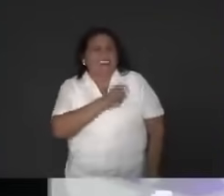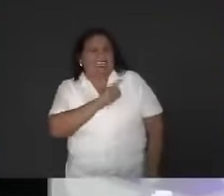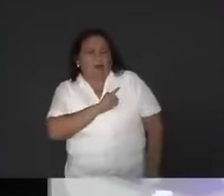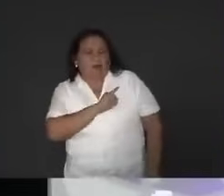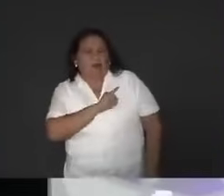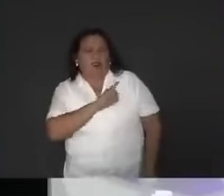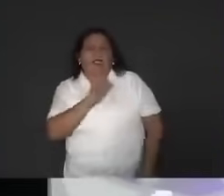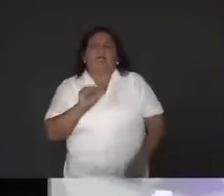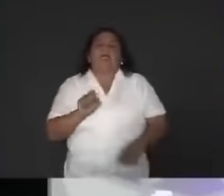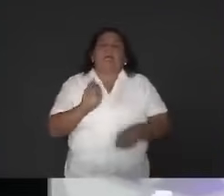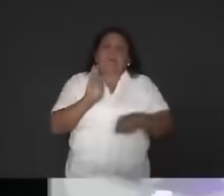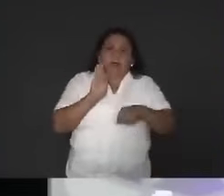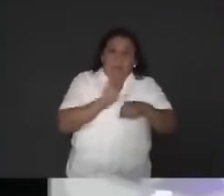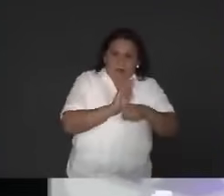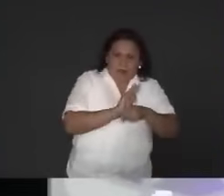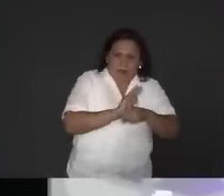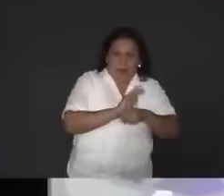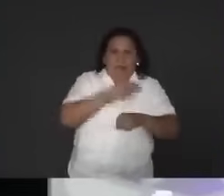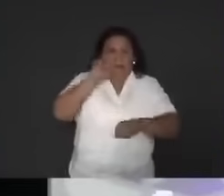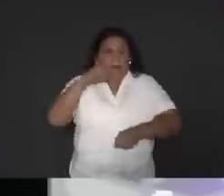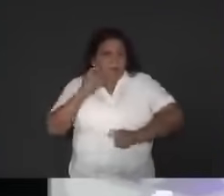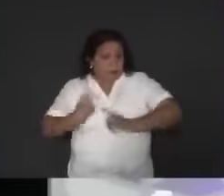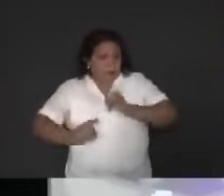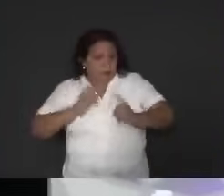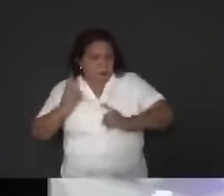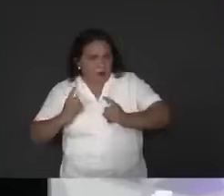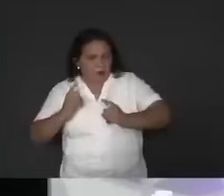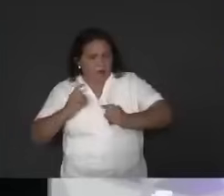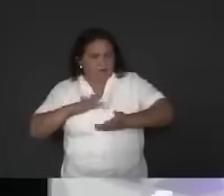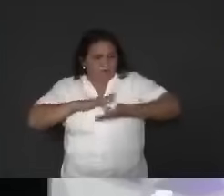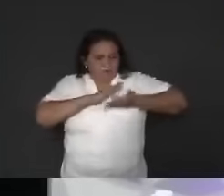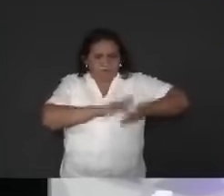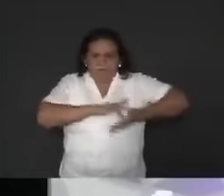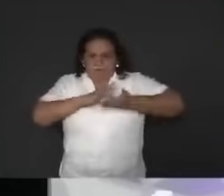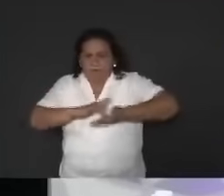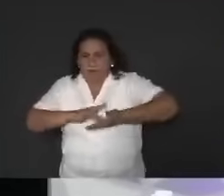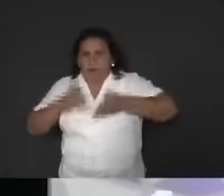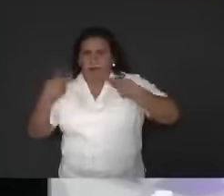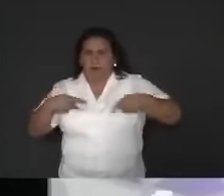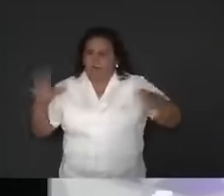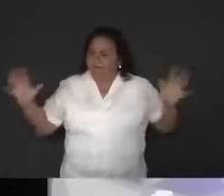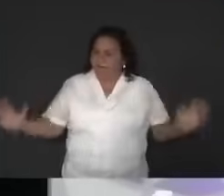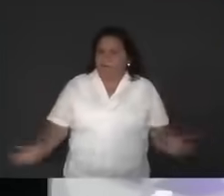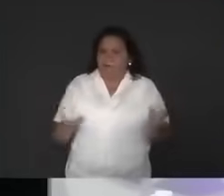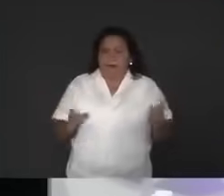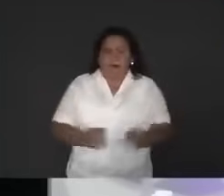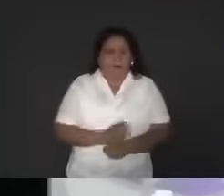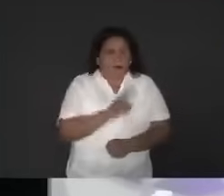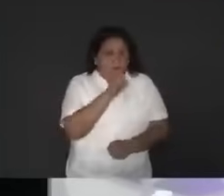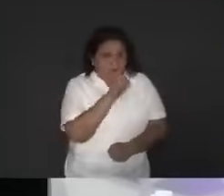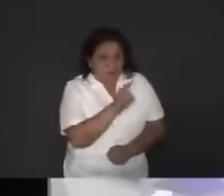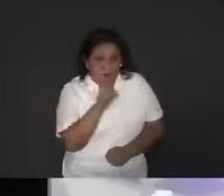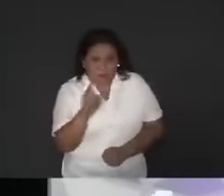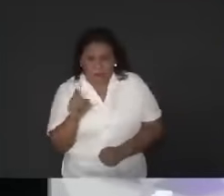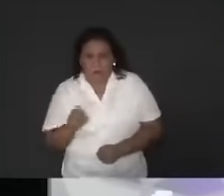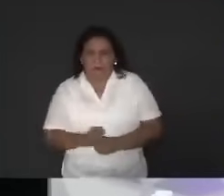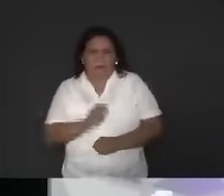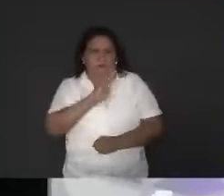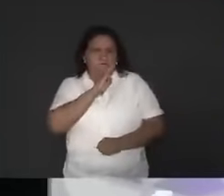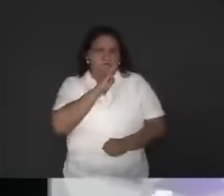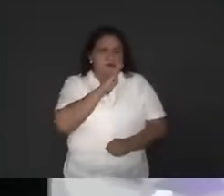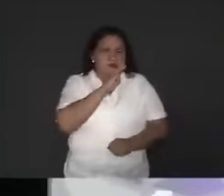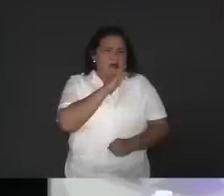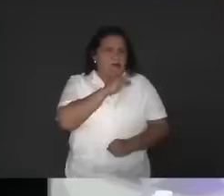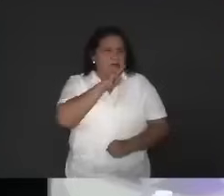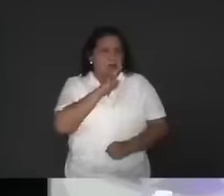más seguridad, es deporte, es apoyo a las personas emprendedoras. Por eso tú que me estás viendo, madre de familia que